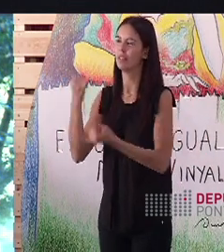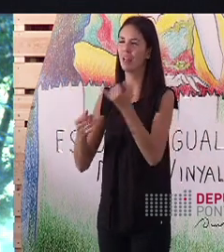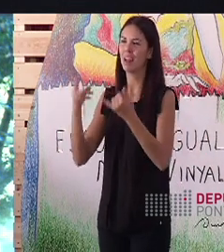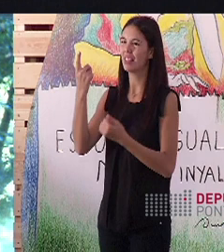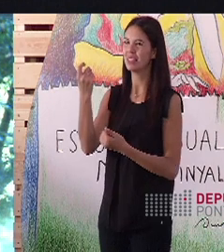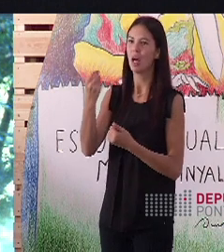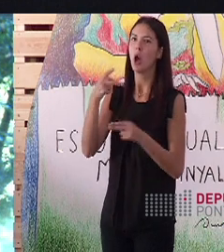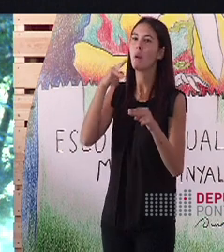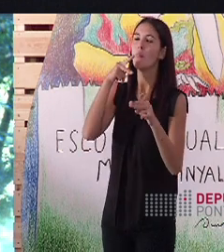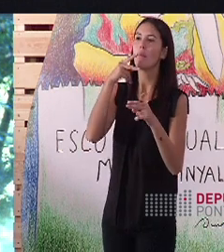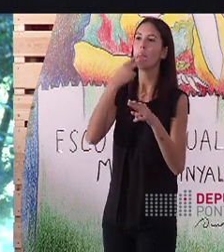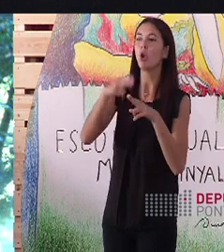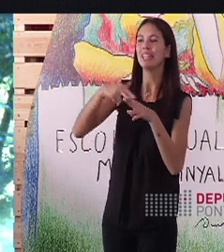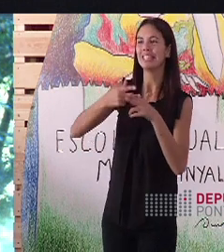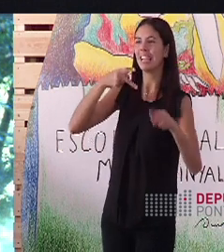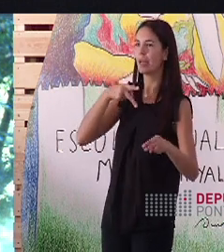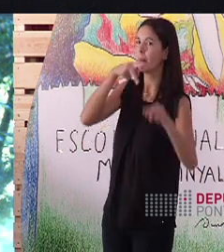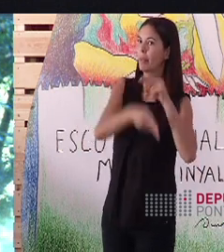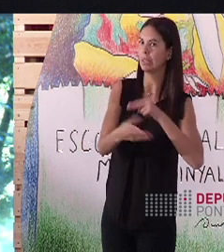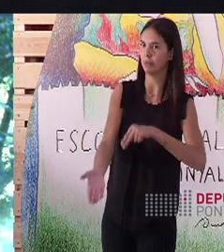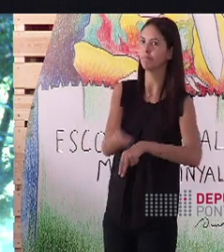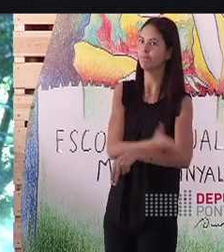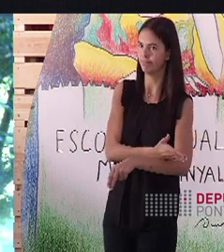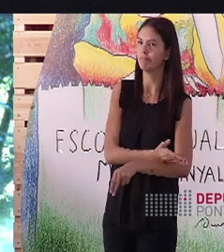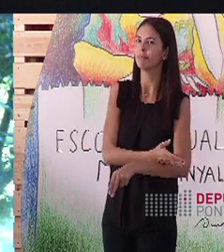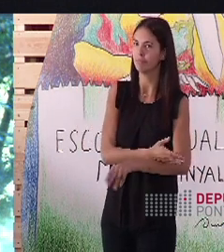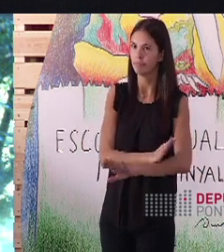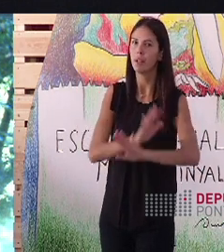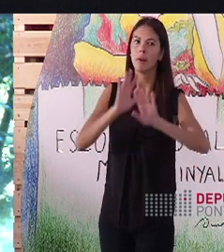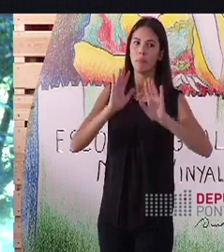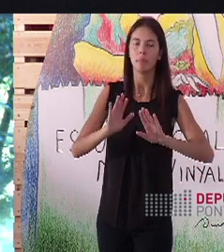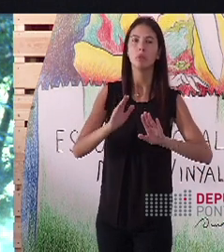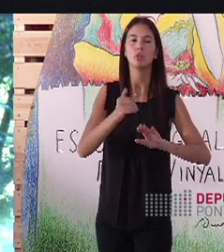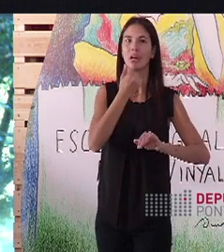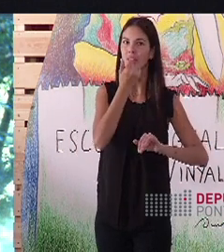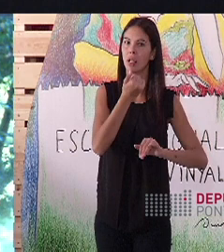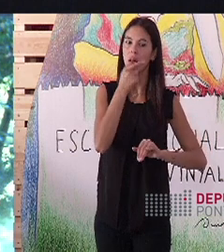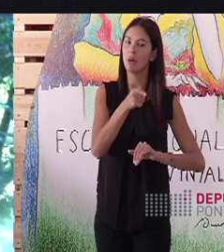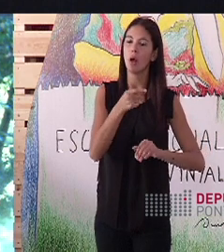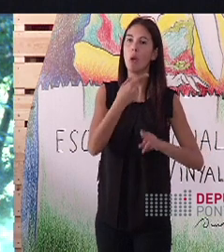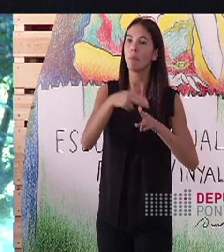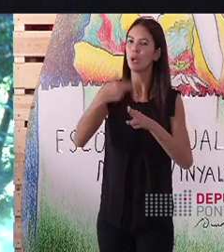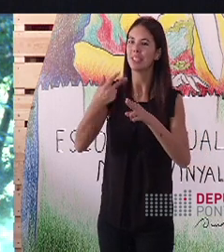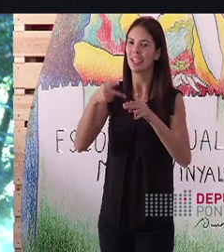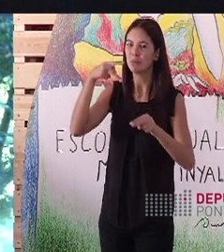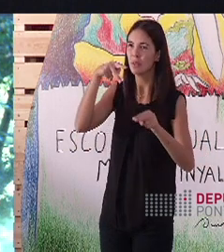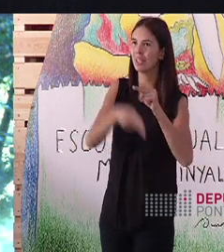preventivas. Y las políticas preventivas, indudablemente, tienen en la educación un lugar